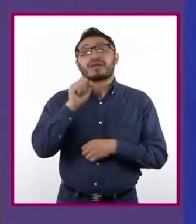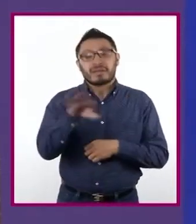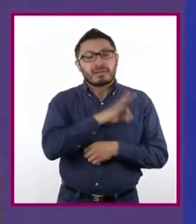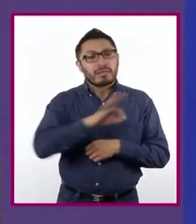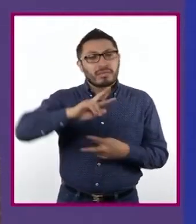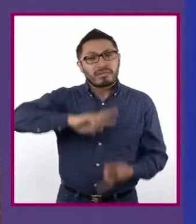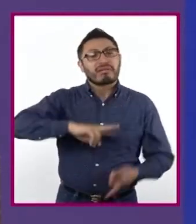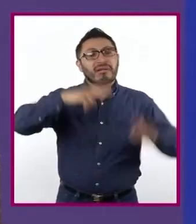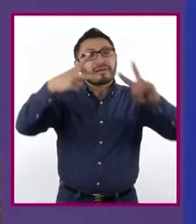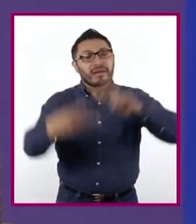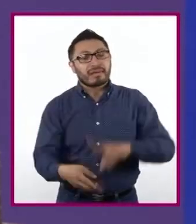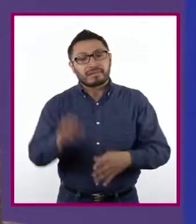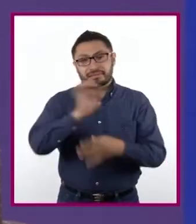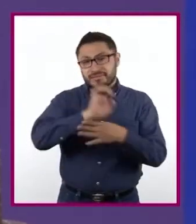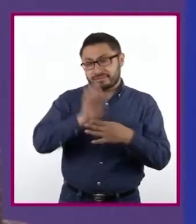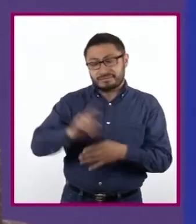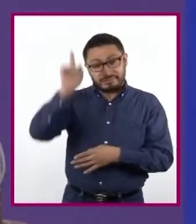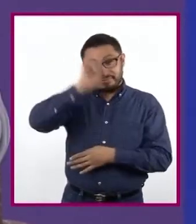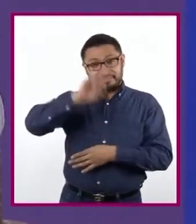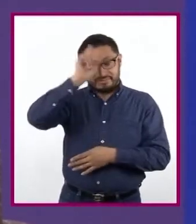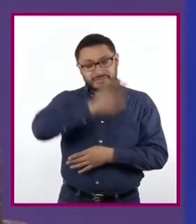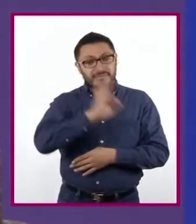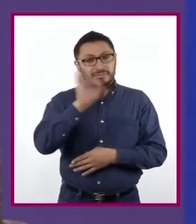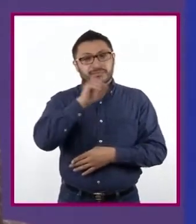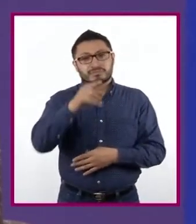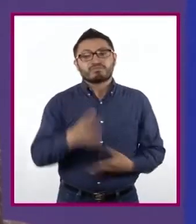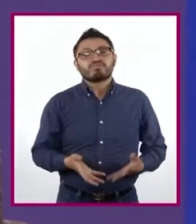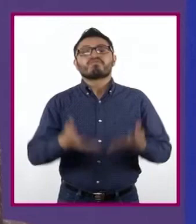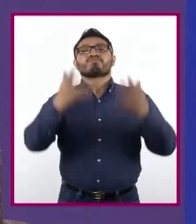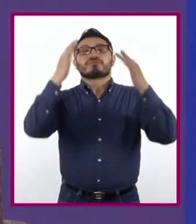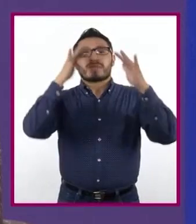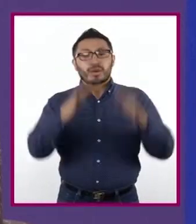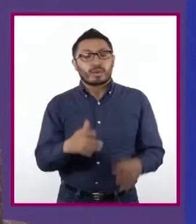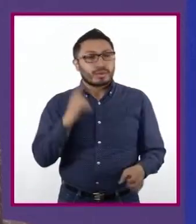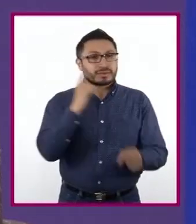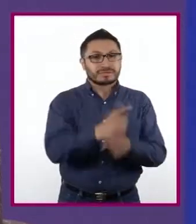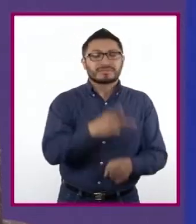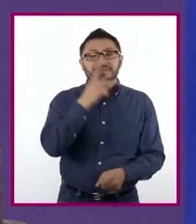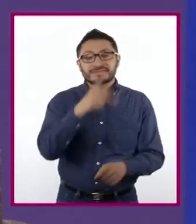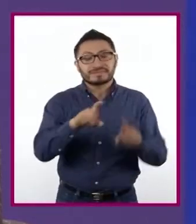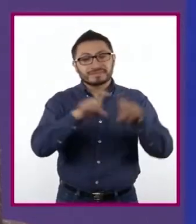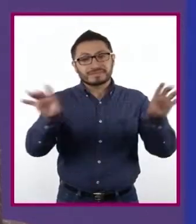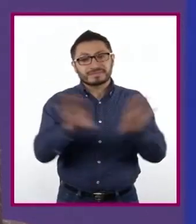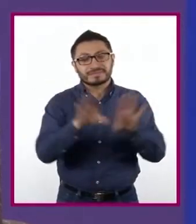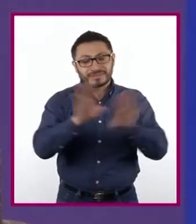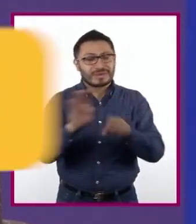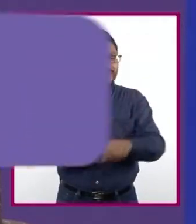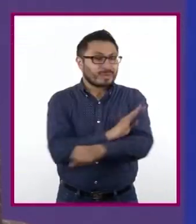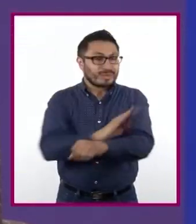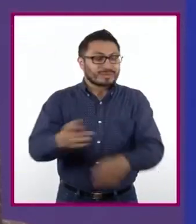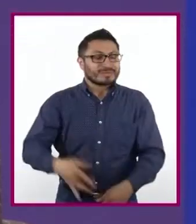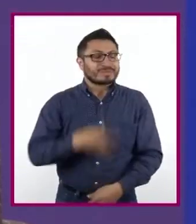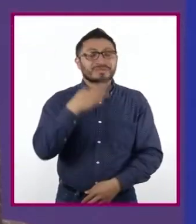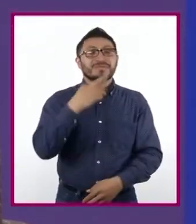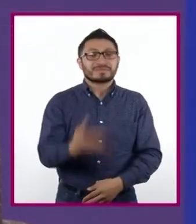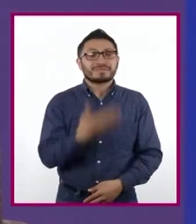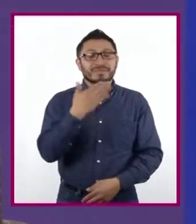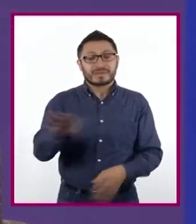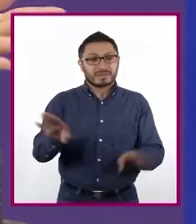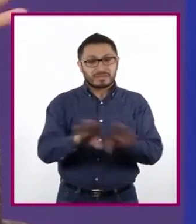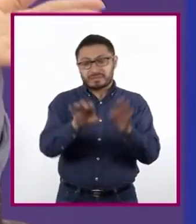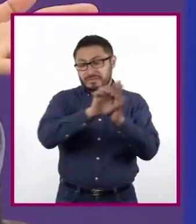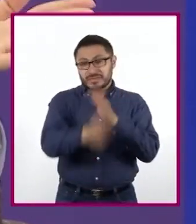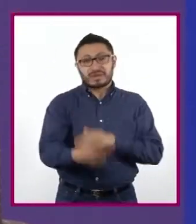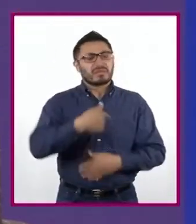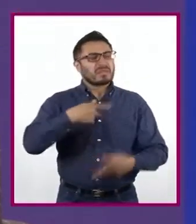contrario, por lo que les sugiero que al momento de respirar ubiquen frases que alienten su bienestar, como "yo me preparé", es